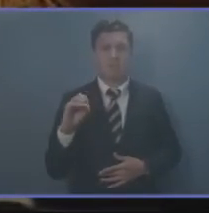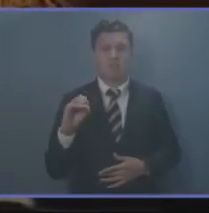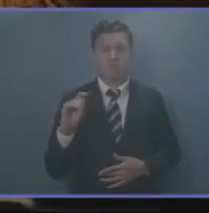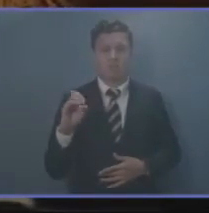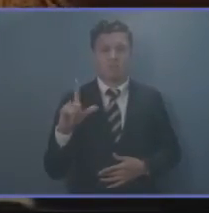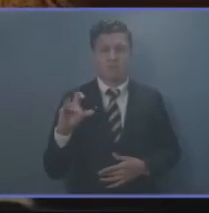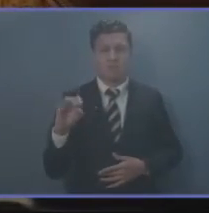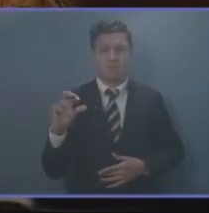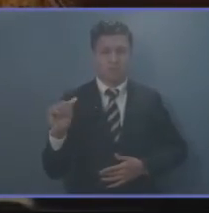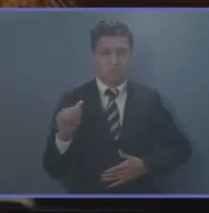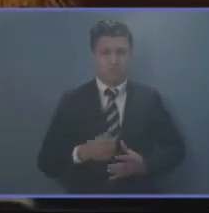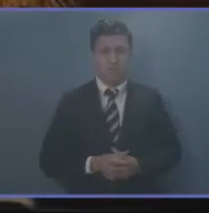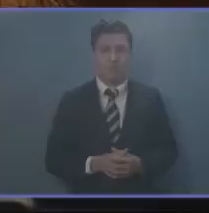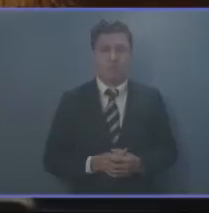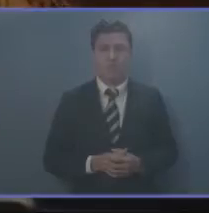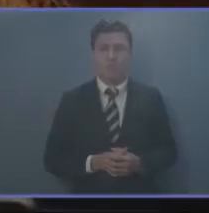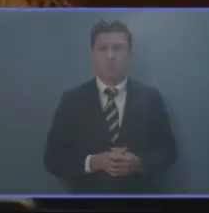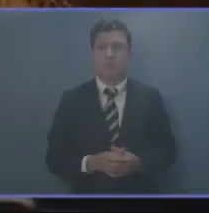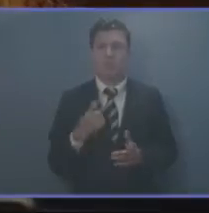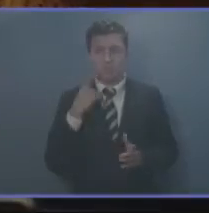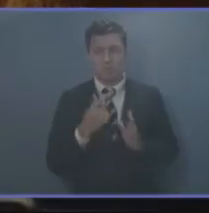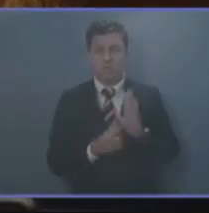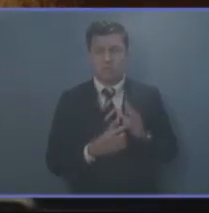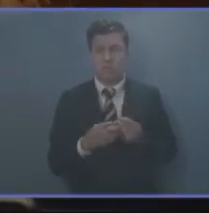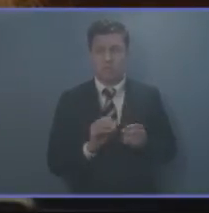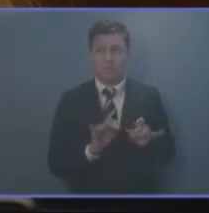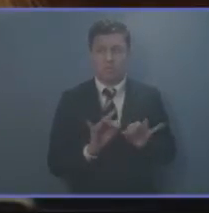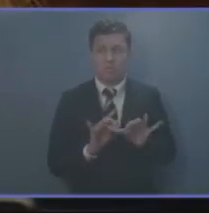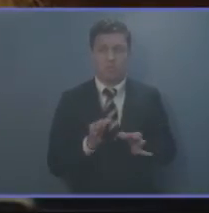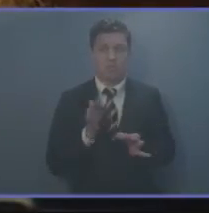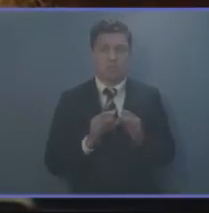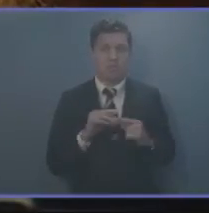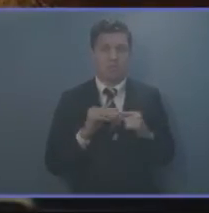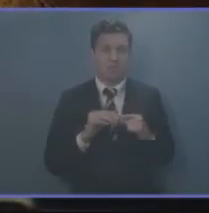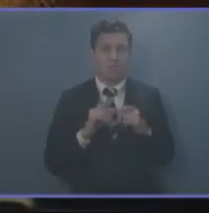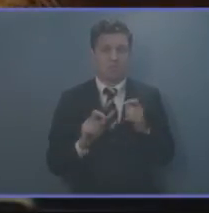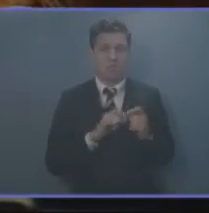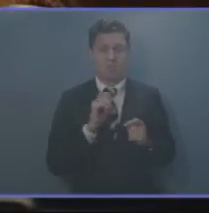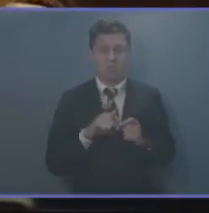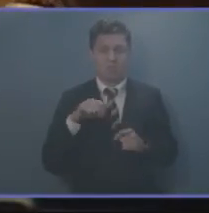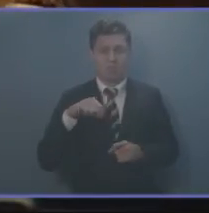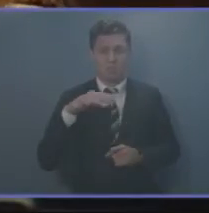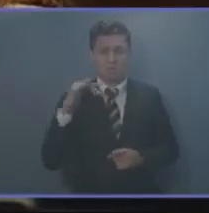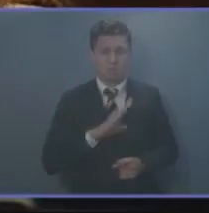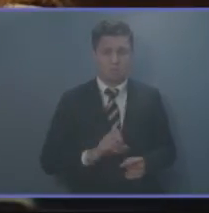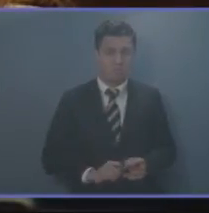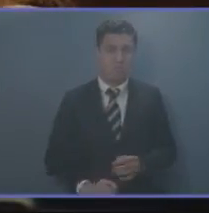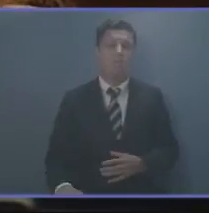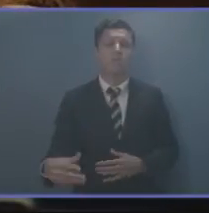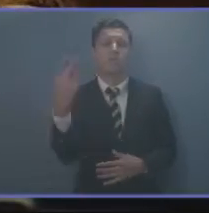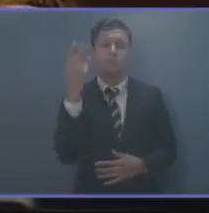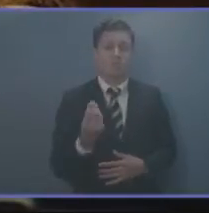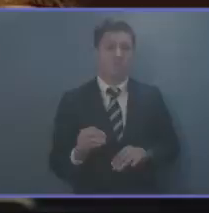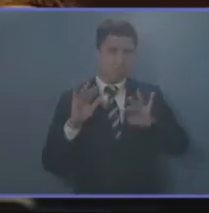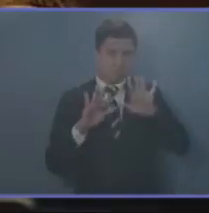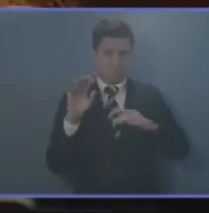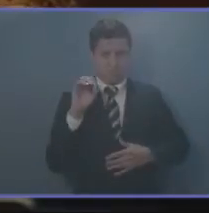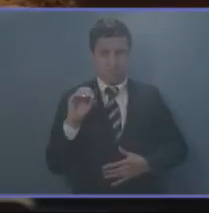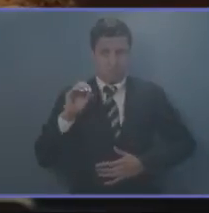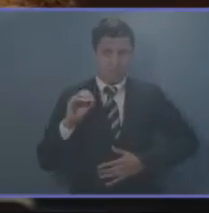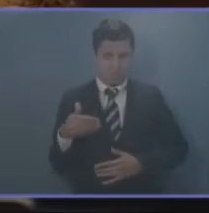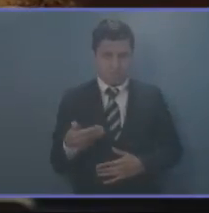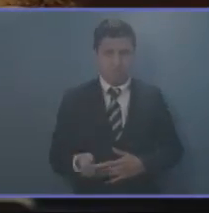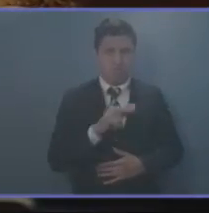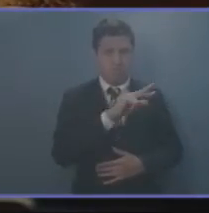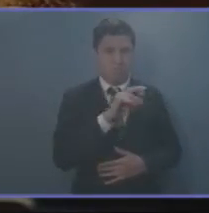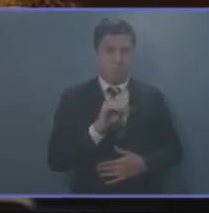a la pena de 30 años de prisión por el Juzgado Especializado de Sentencia de San Salvador. El 10 de octubre del año 2011, por